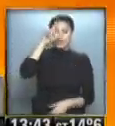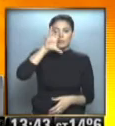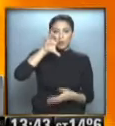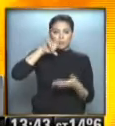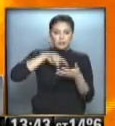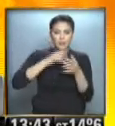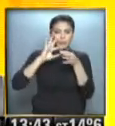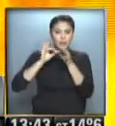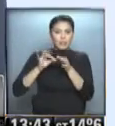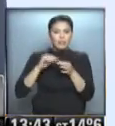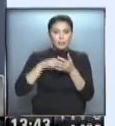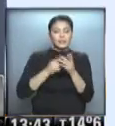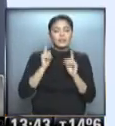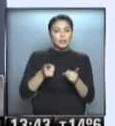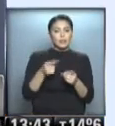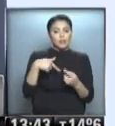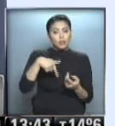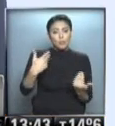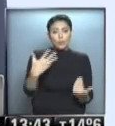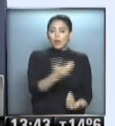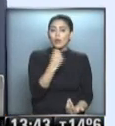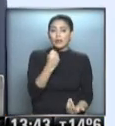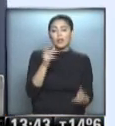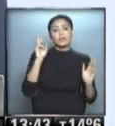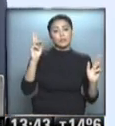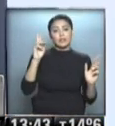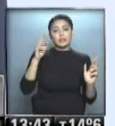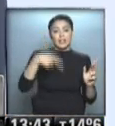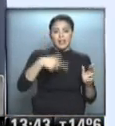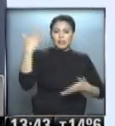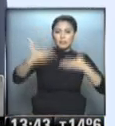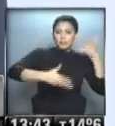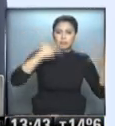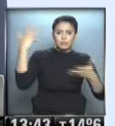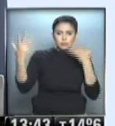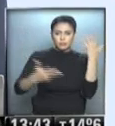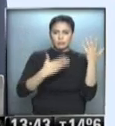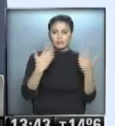provincial, para lograr hoy, afortunadamente, quemarlas en este horno.